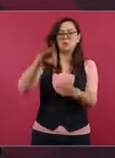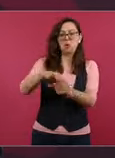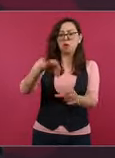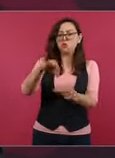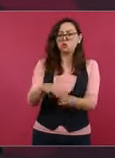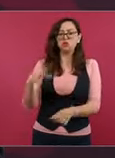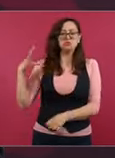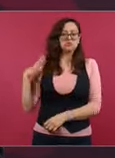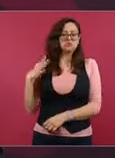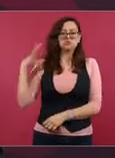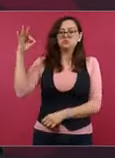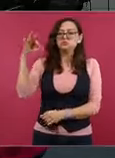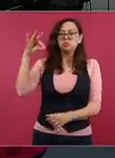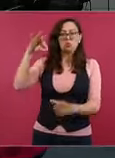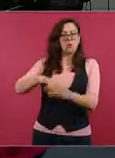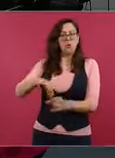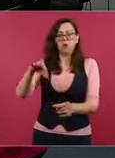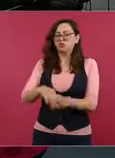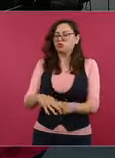todos los ciudadanos.